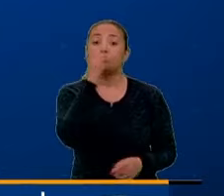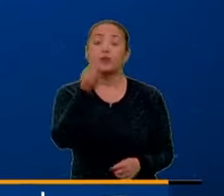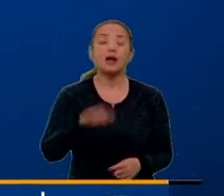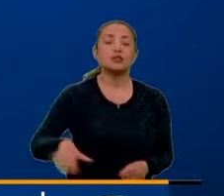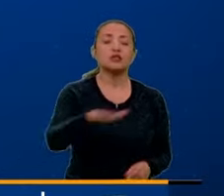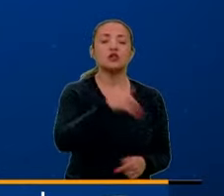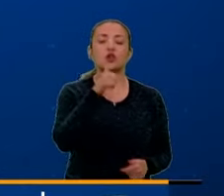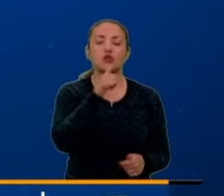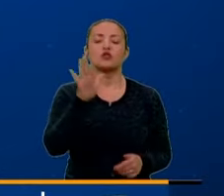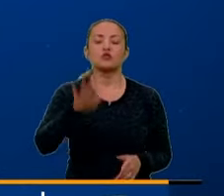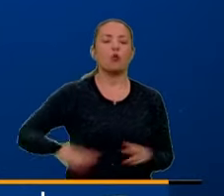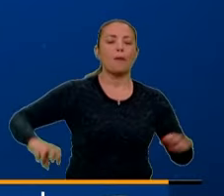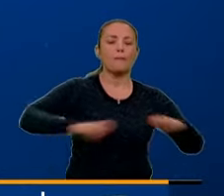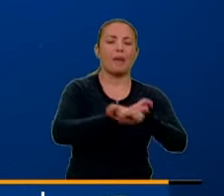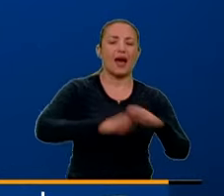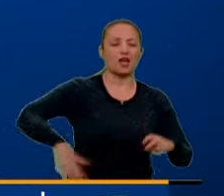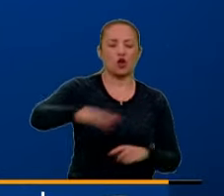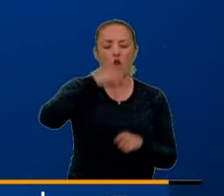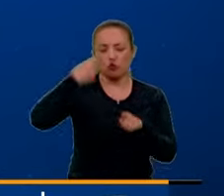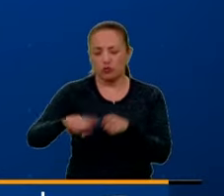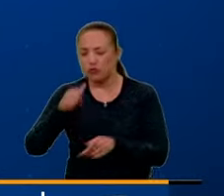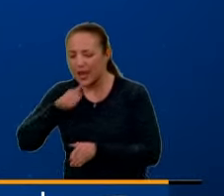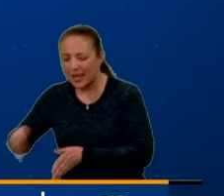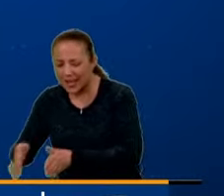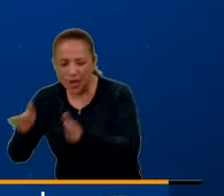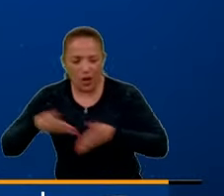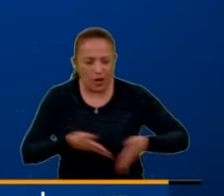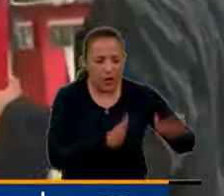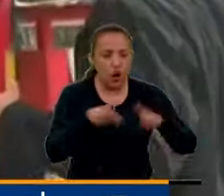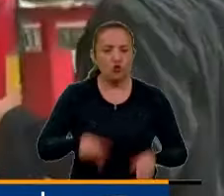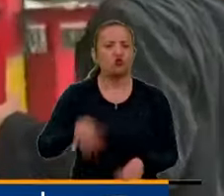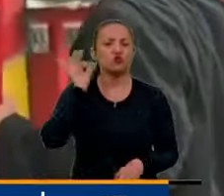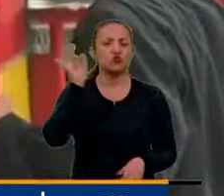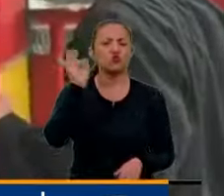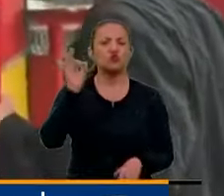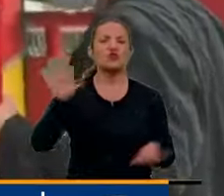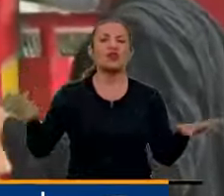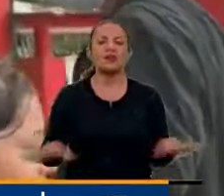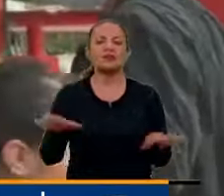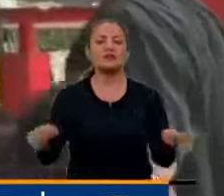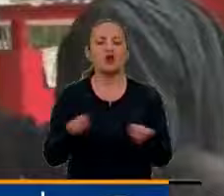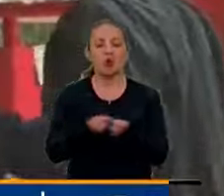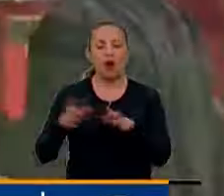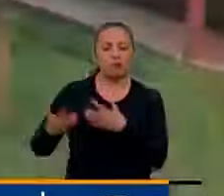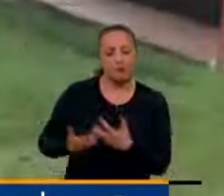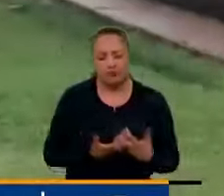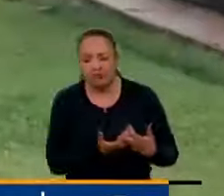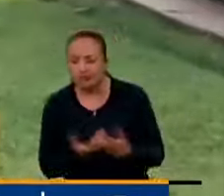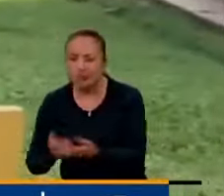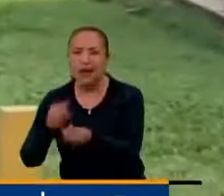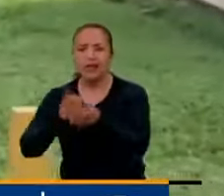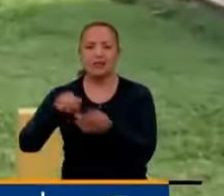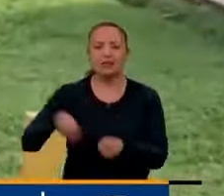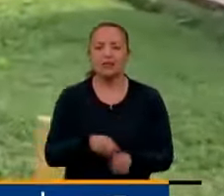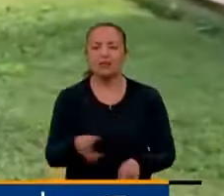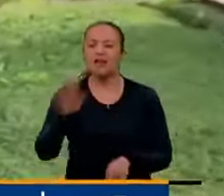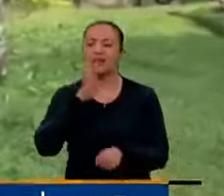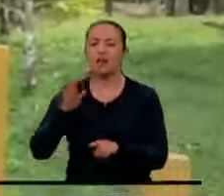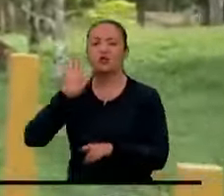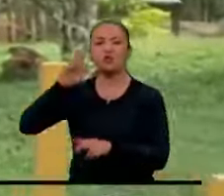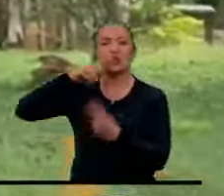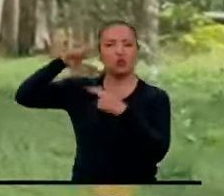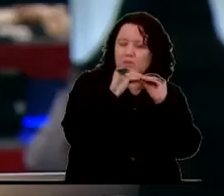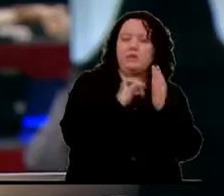Suruma y los ríos Rumillaco, Pepino y Caquetá, donde frecuentemente se realizan regatas y varios recorridos guiados por expertos en